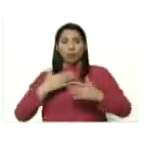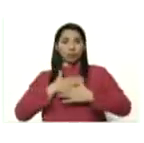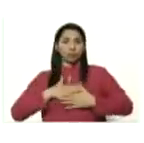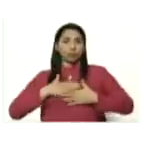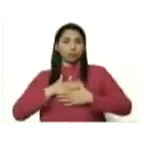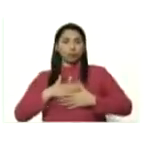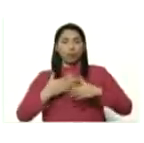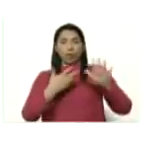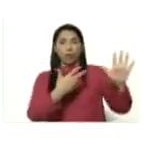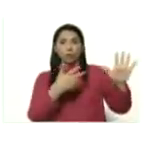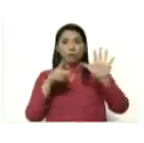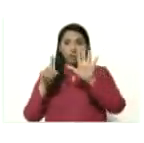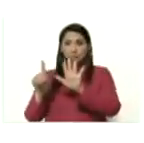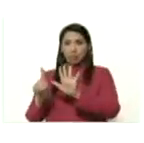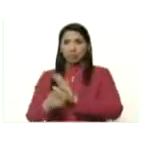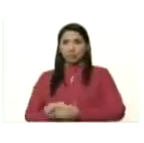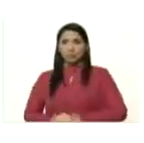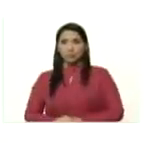86